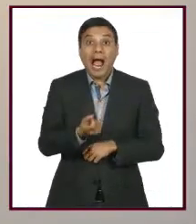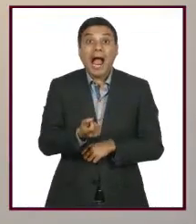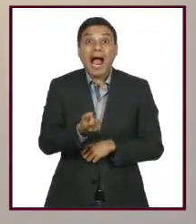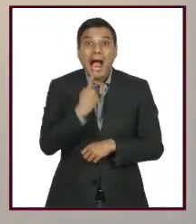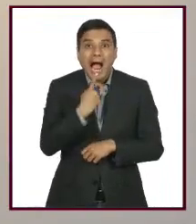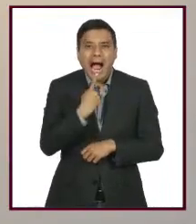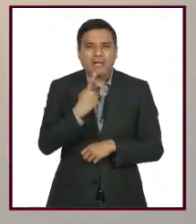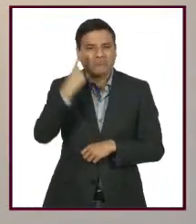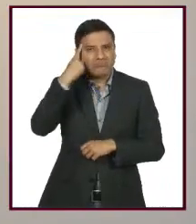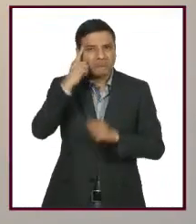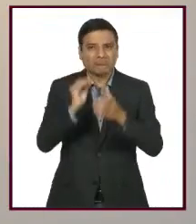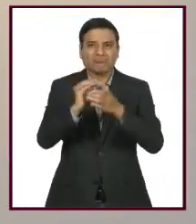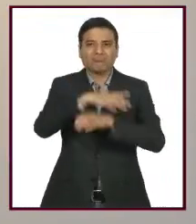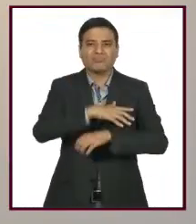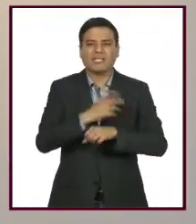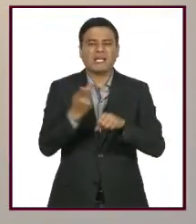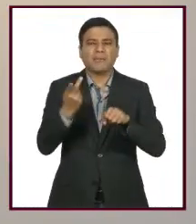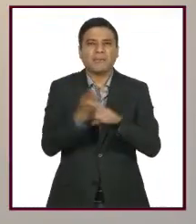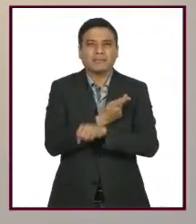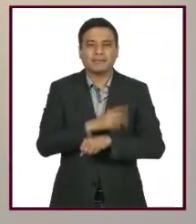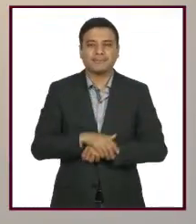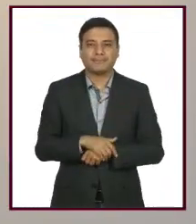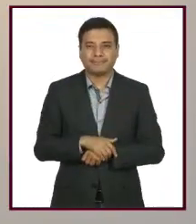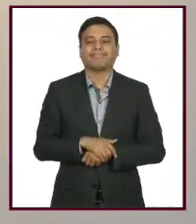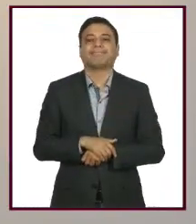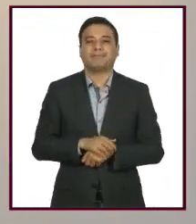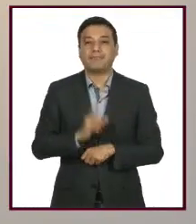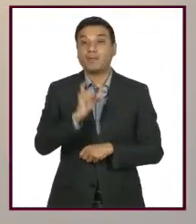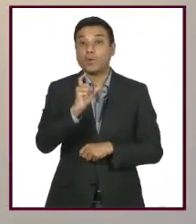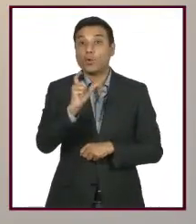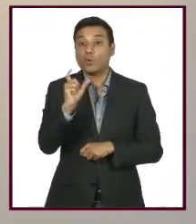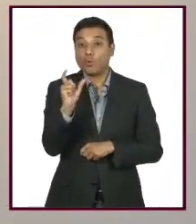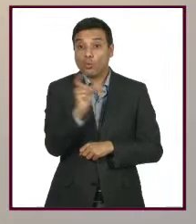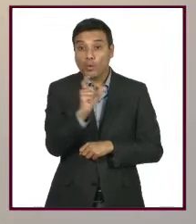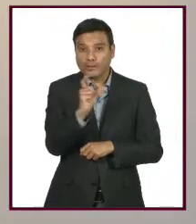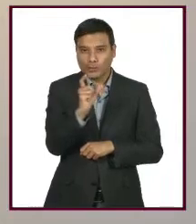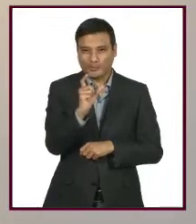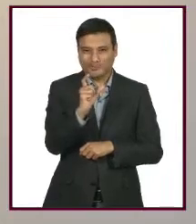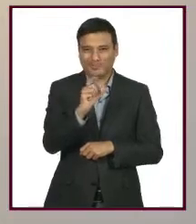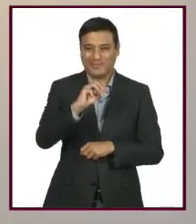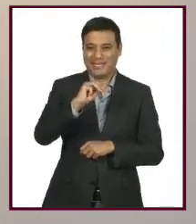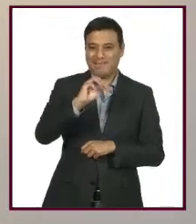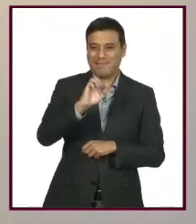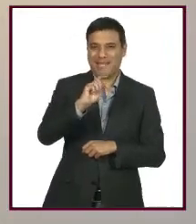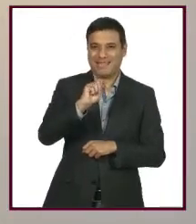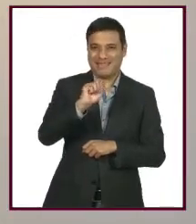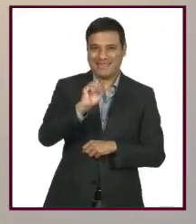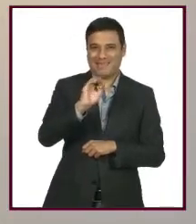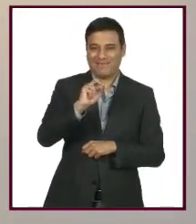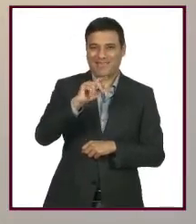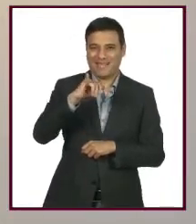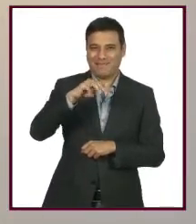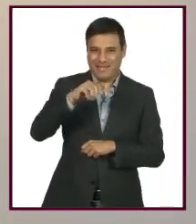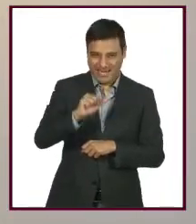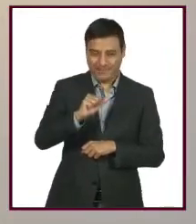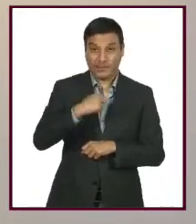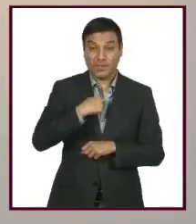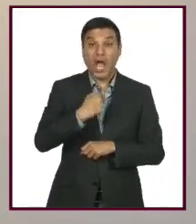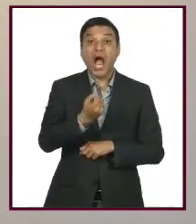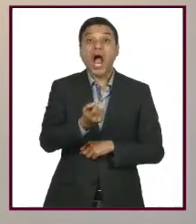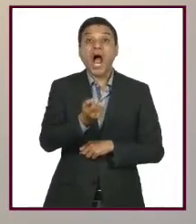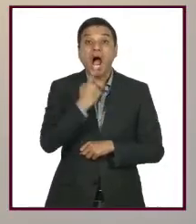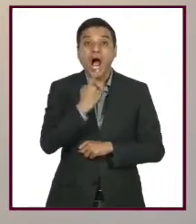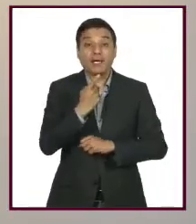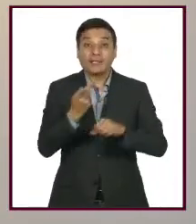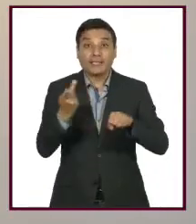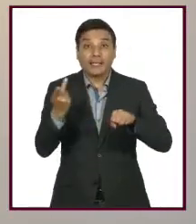Sí, bueno, al ingerir o consumir la metanfetamina, como les decía, la función de esta sustancia